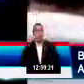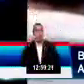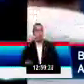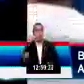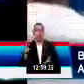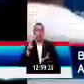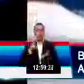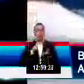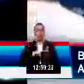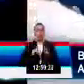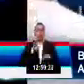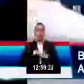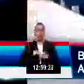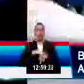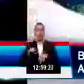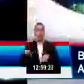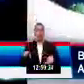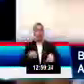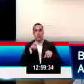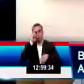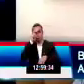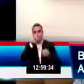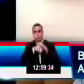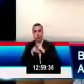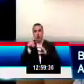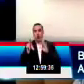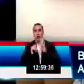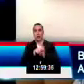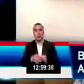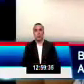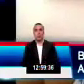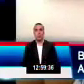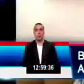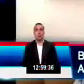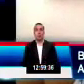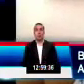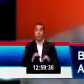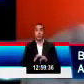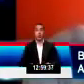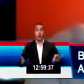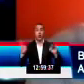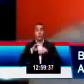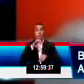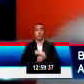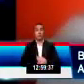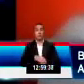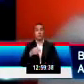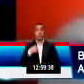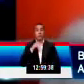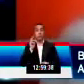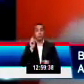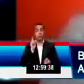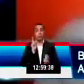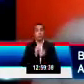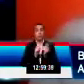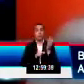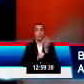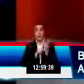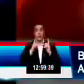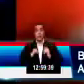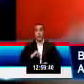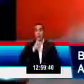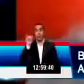se incrementaron las alertas de actividad minera ilegal. Y de hecho se han realizado importantes detenciones. Tenía que comparecer también el ministro de